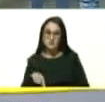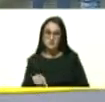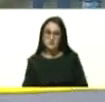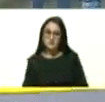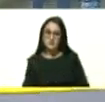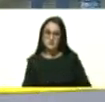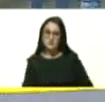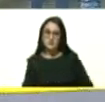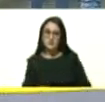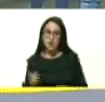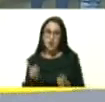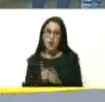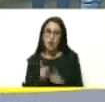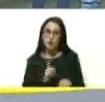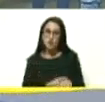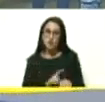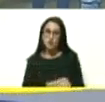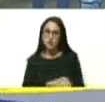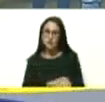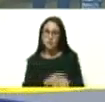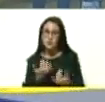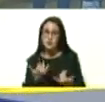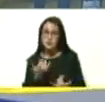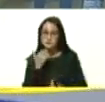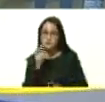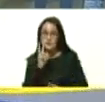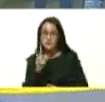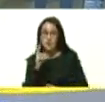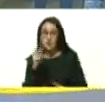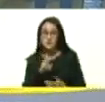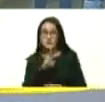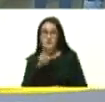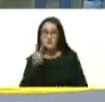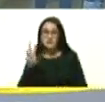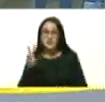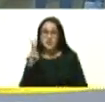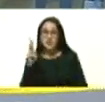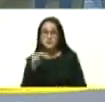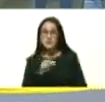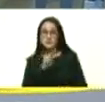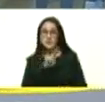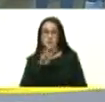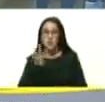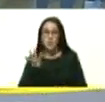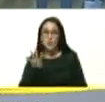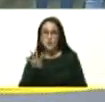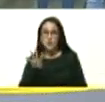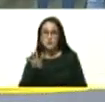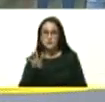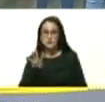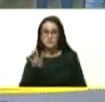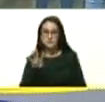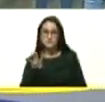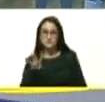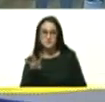a corto y mediano plazo, ya estoy viendo 2023, 2024, Castro Sotelo, bueno,